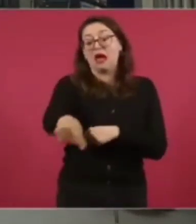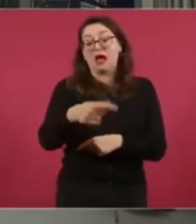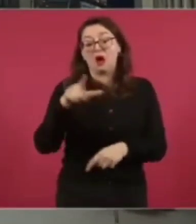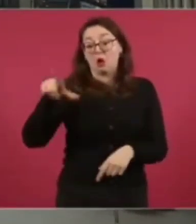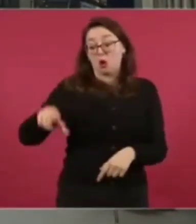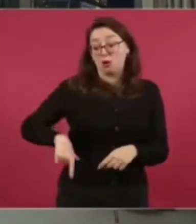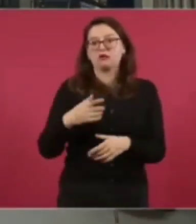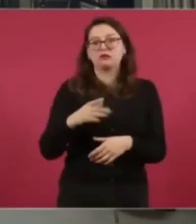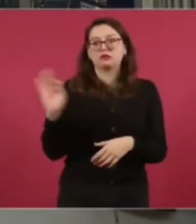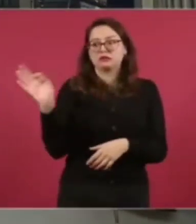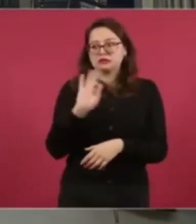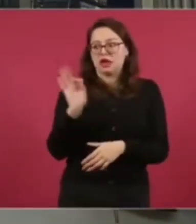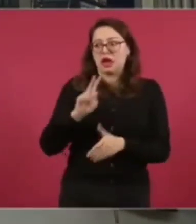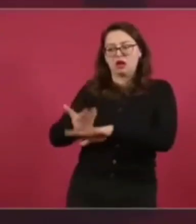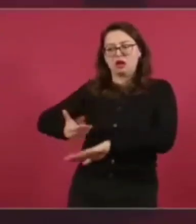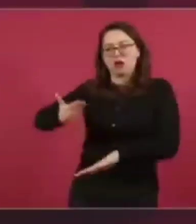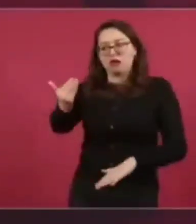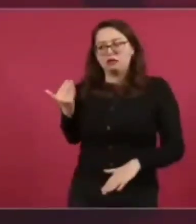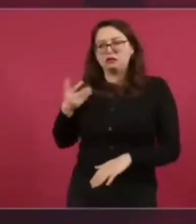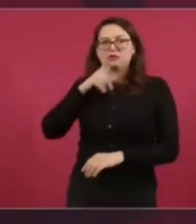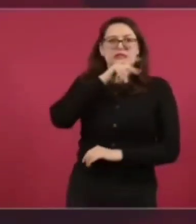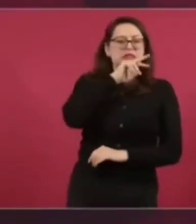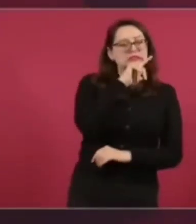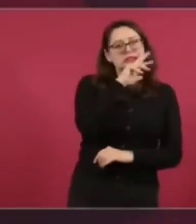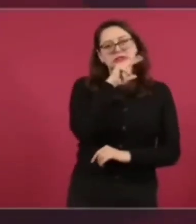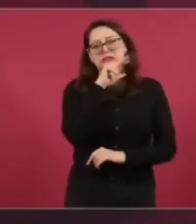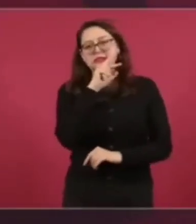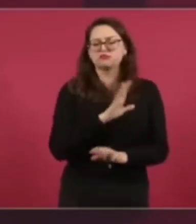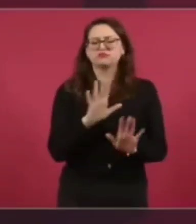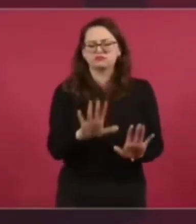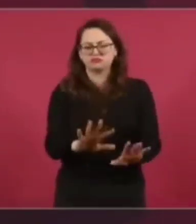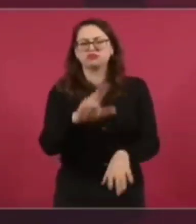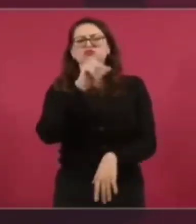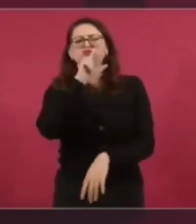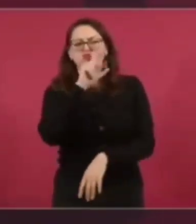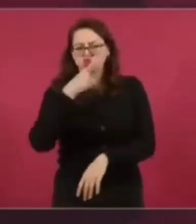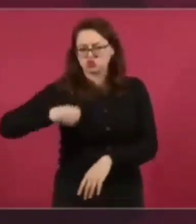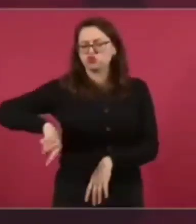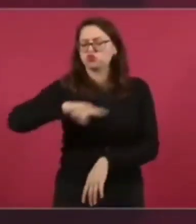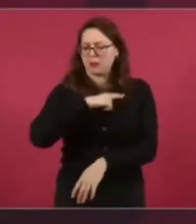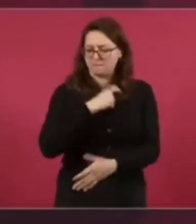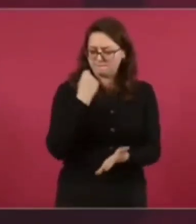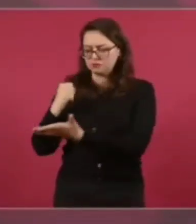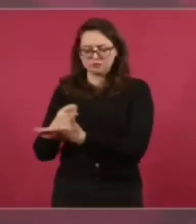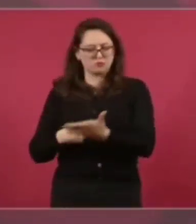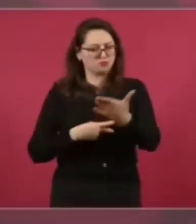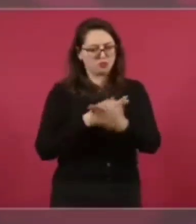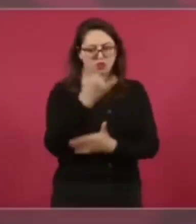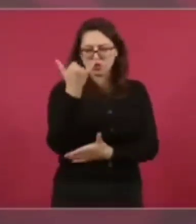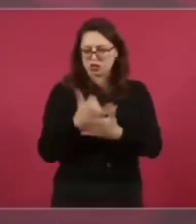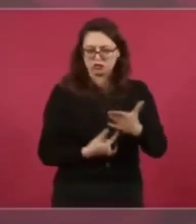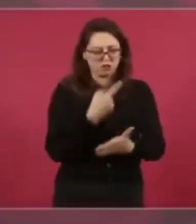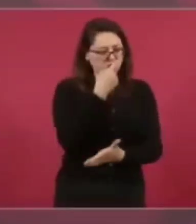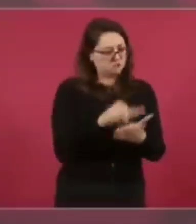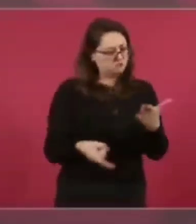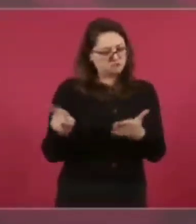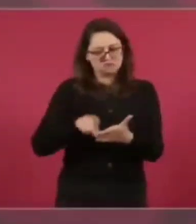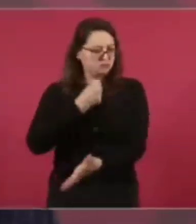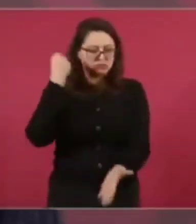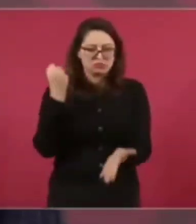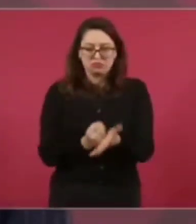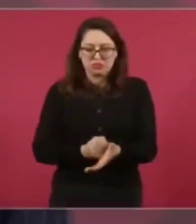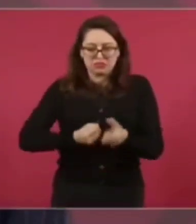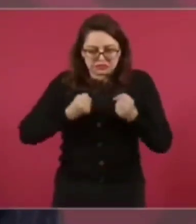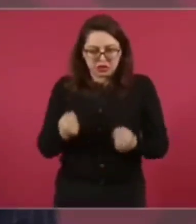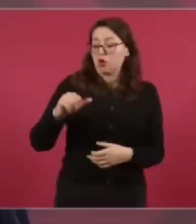sí vamos a dejar cancelados todos estos proyectos. Sí tenemos ese compromiso y lo vamos a hacer. Y